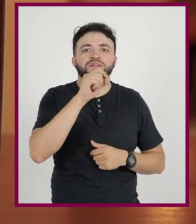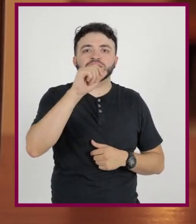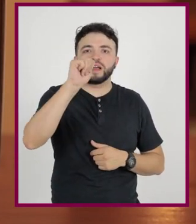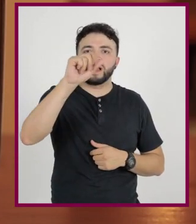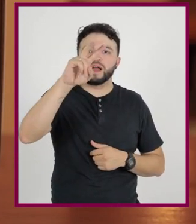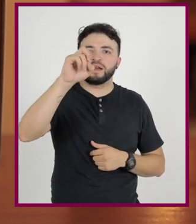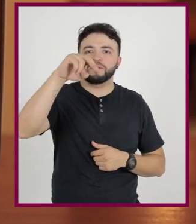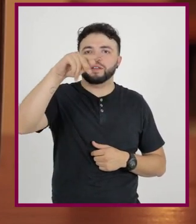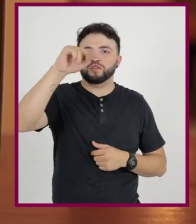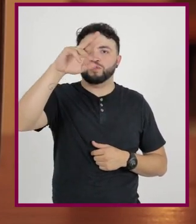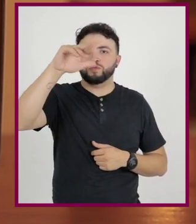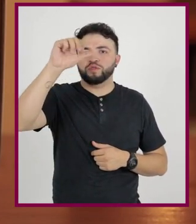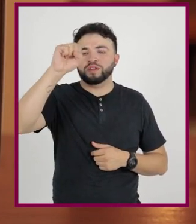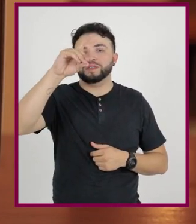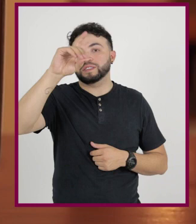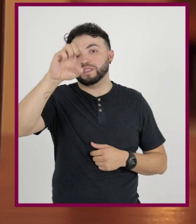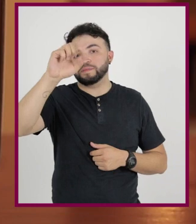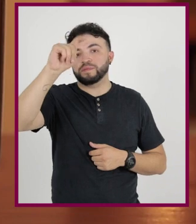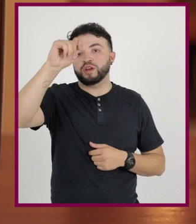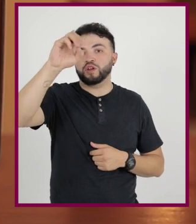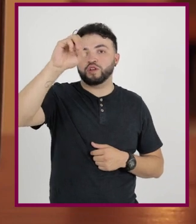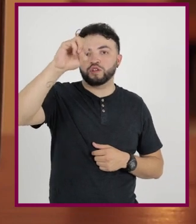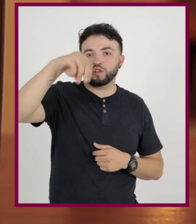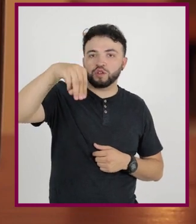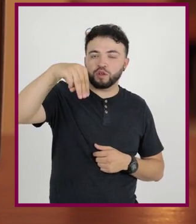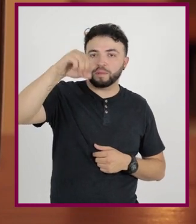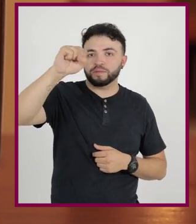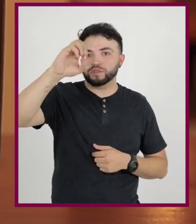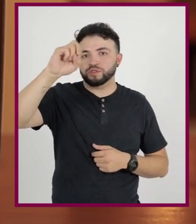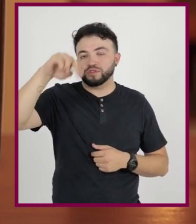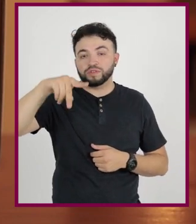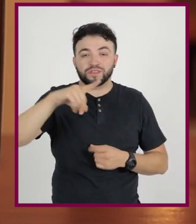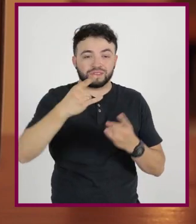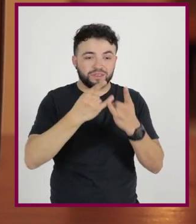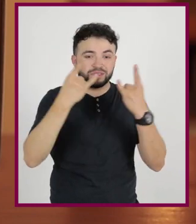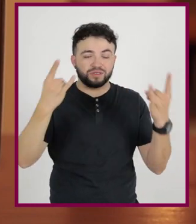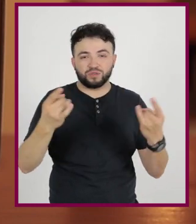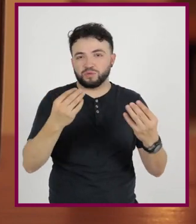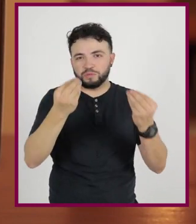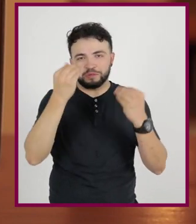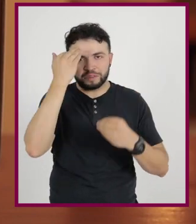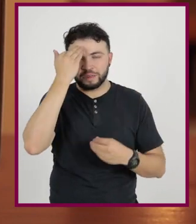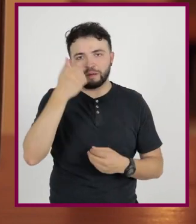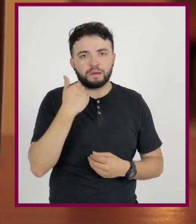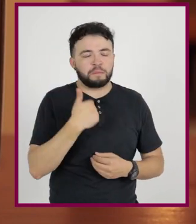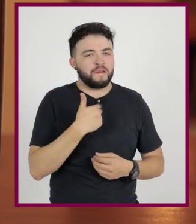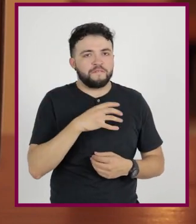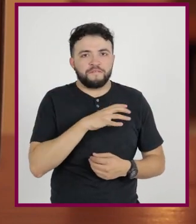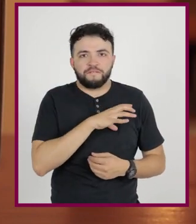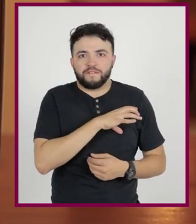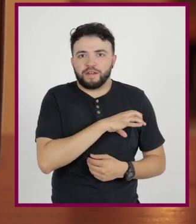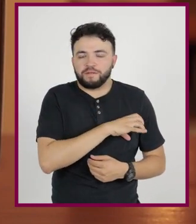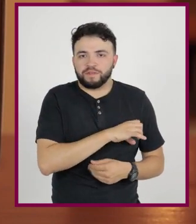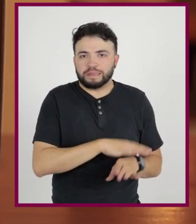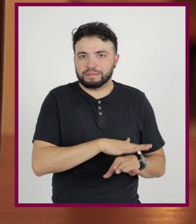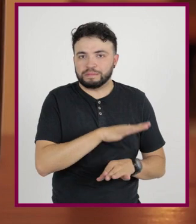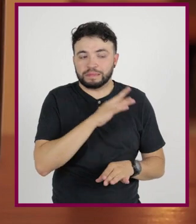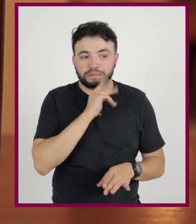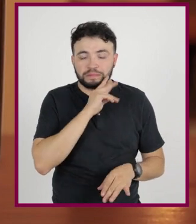Las aventuras de Tom Sawyer. Esta fue una historia que duró mucho tiempo siendo mi